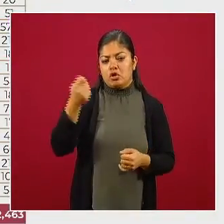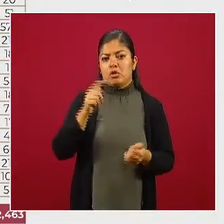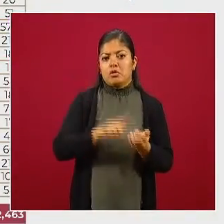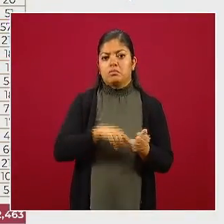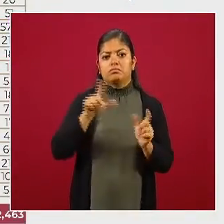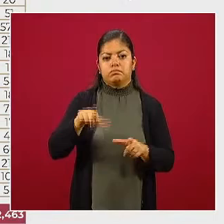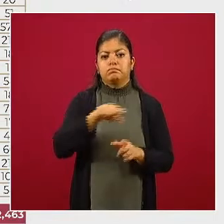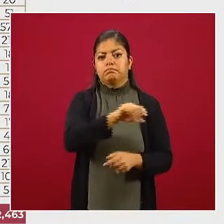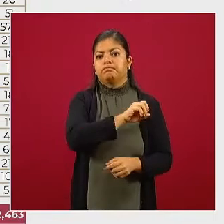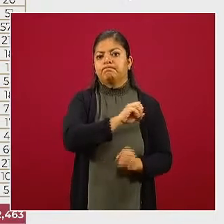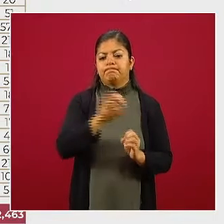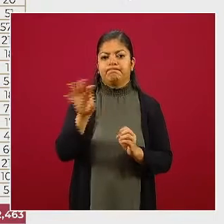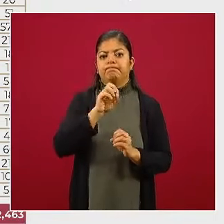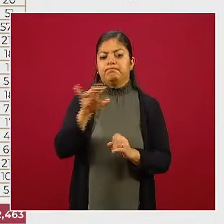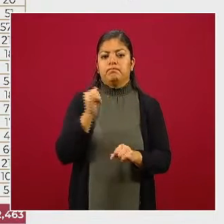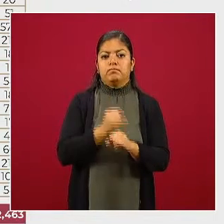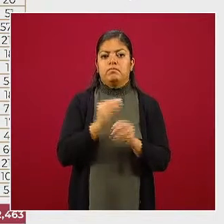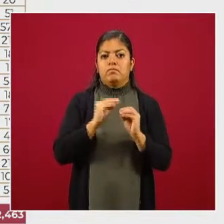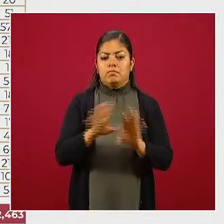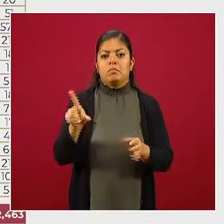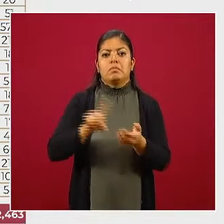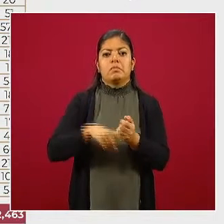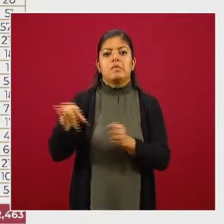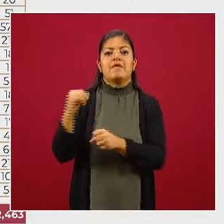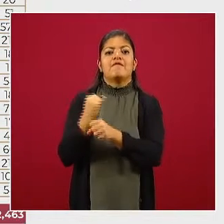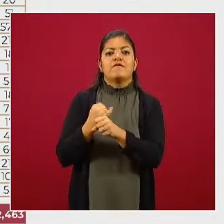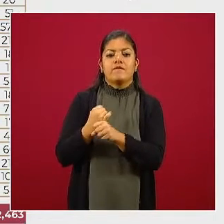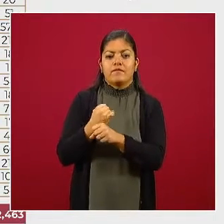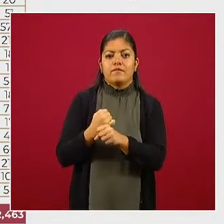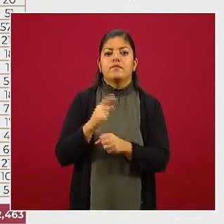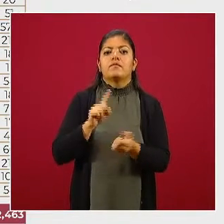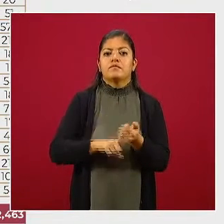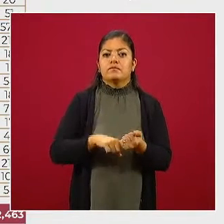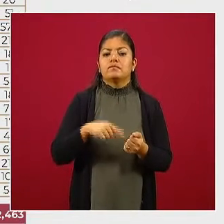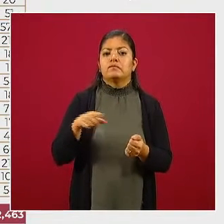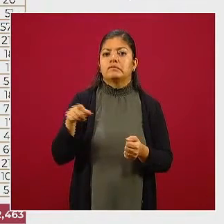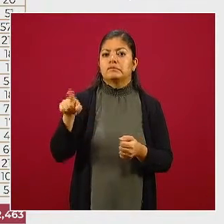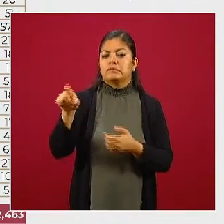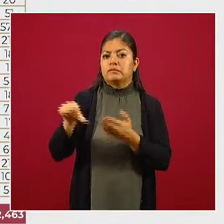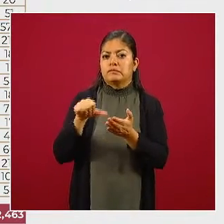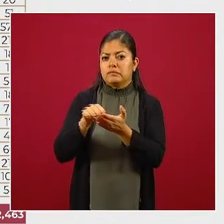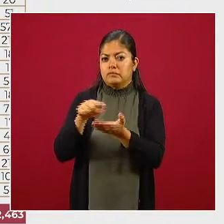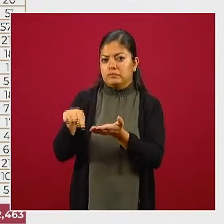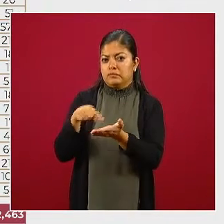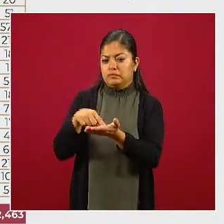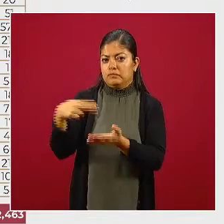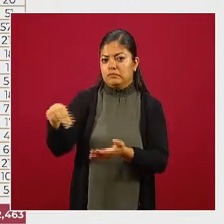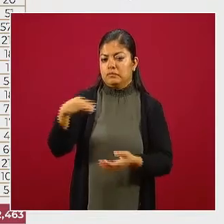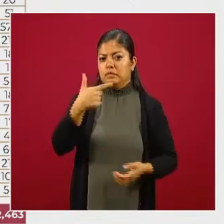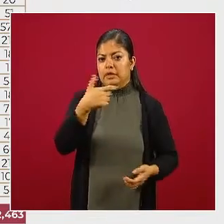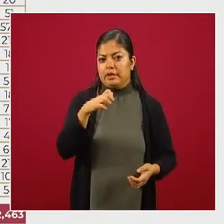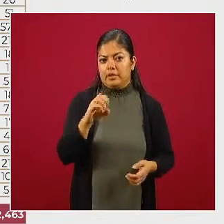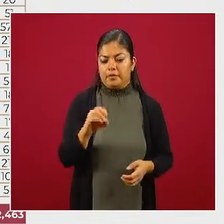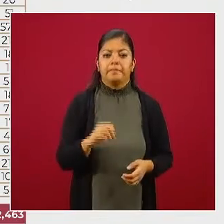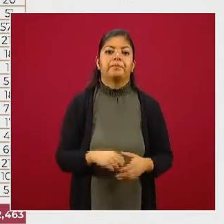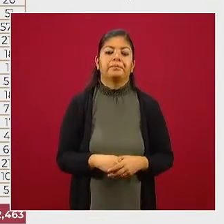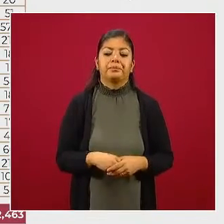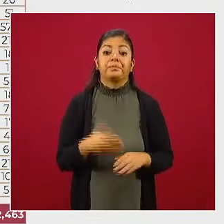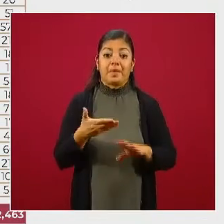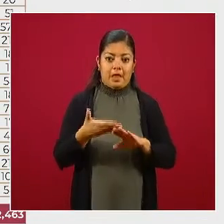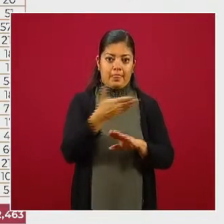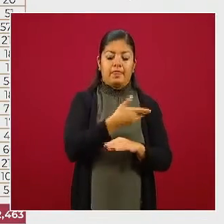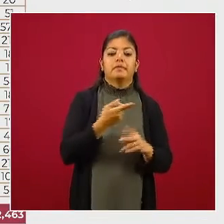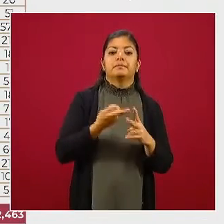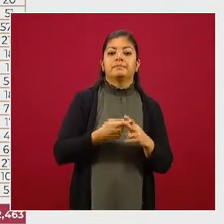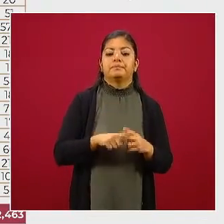centros públicos de investigación, en particular el Centro Geo. ¿Qué quiere decir, antes de que nos concentremos